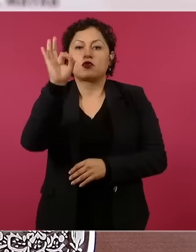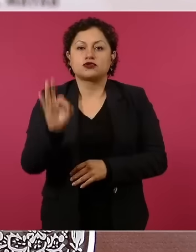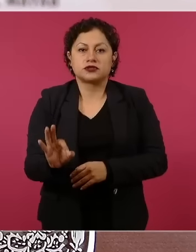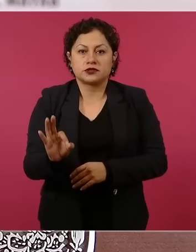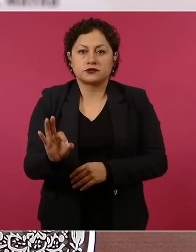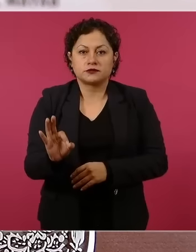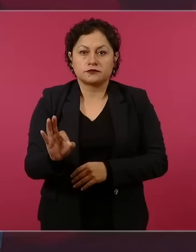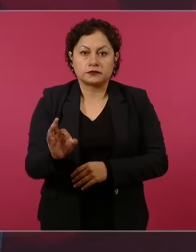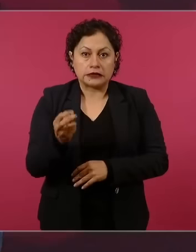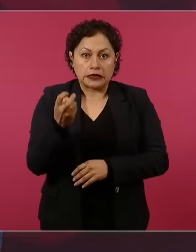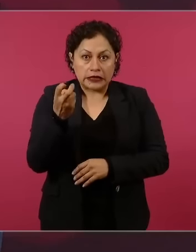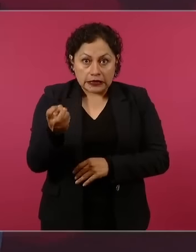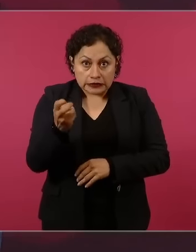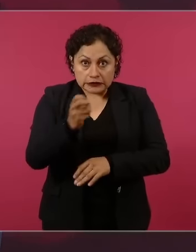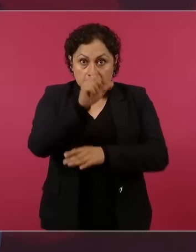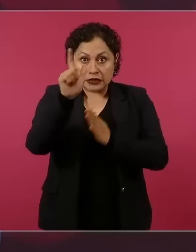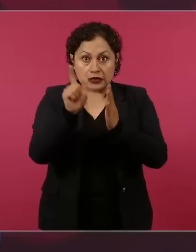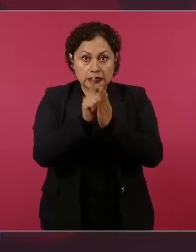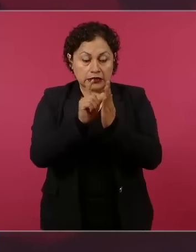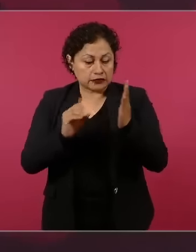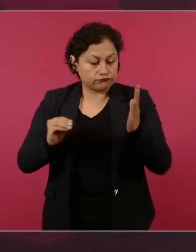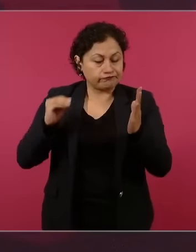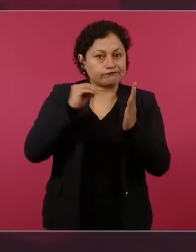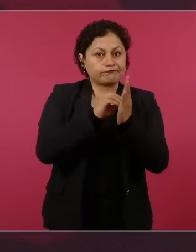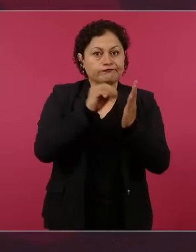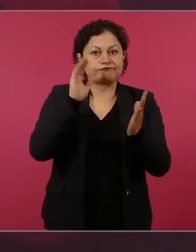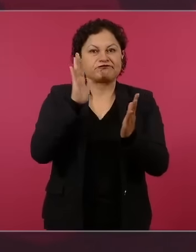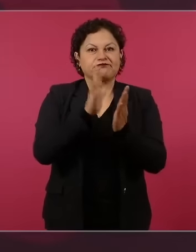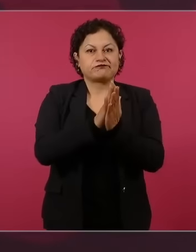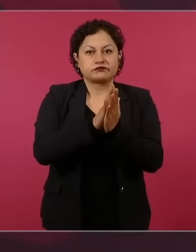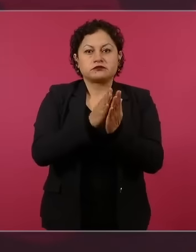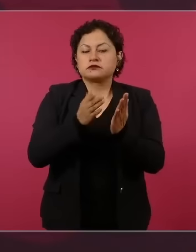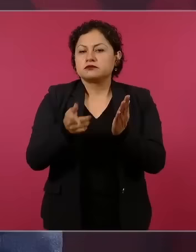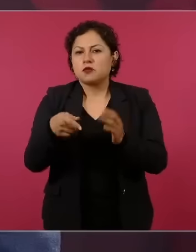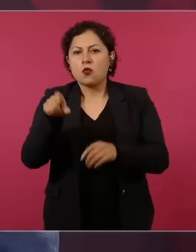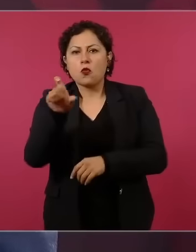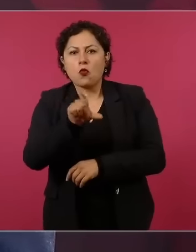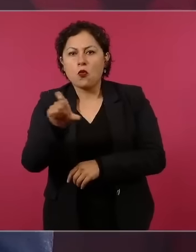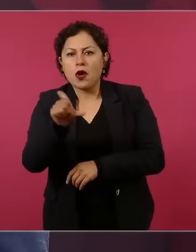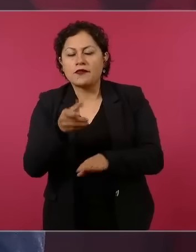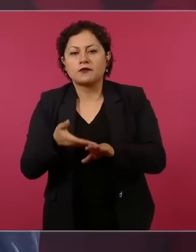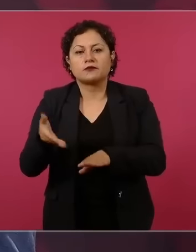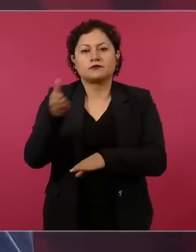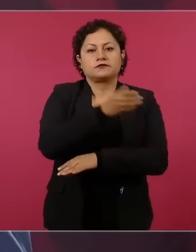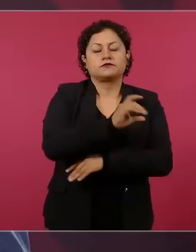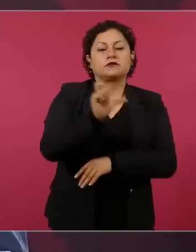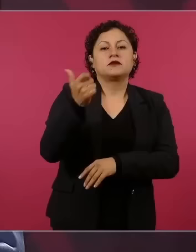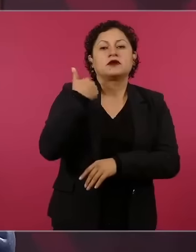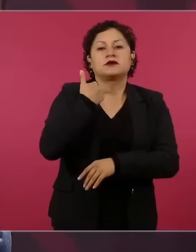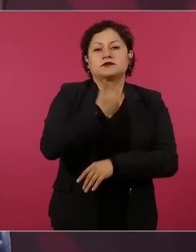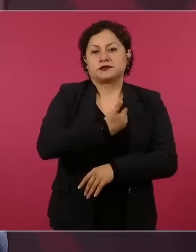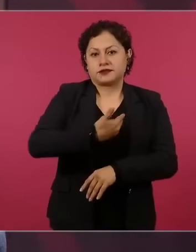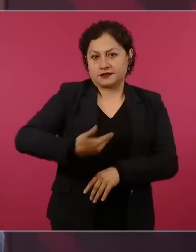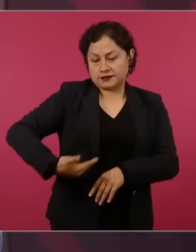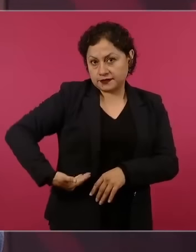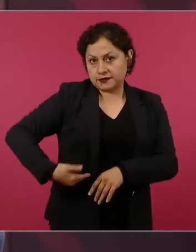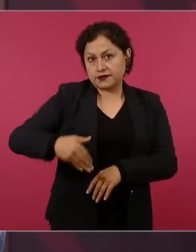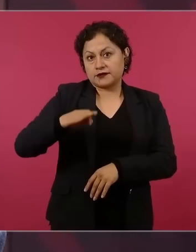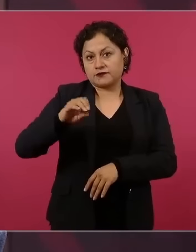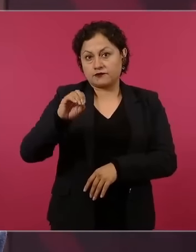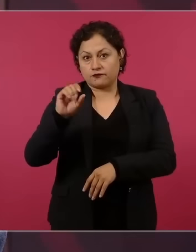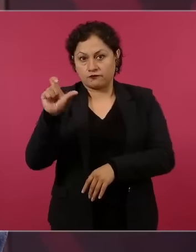Calderón para trabajadores del apartado A y del apartado B.